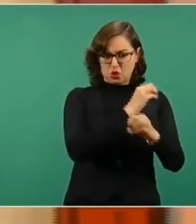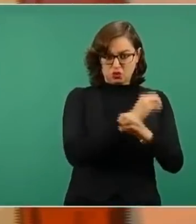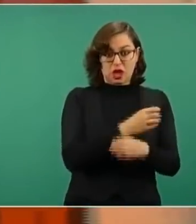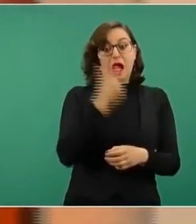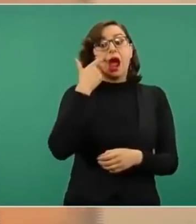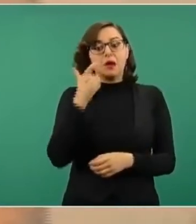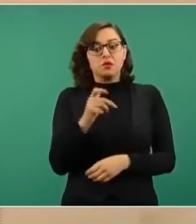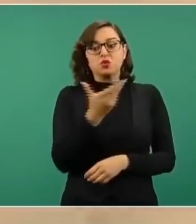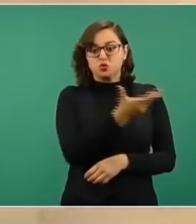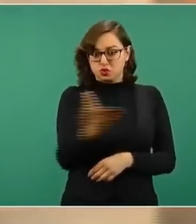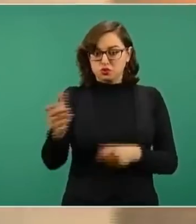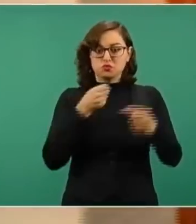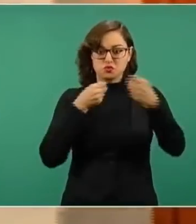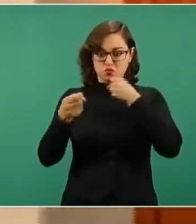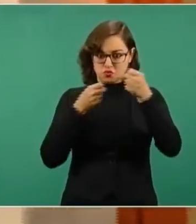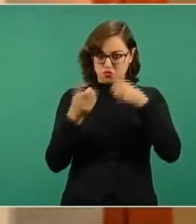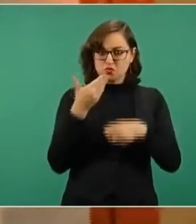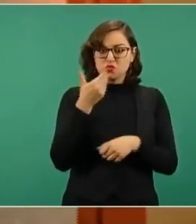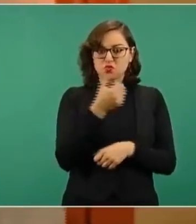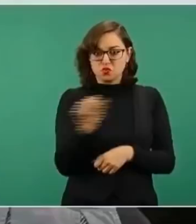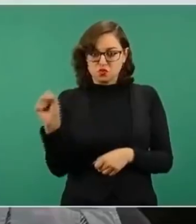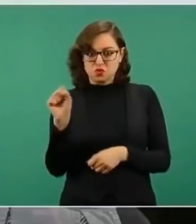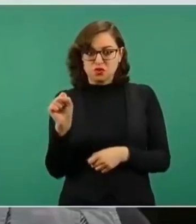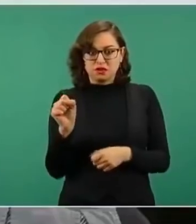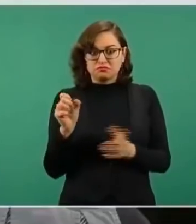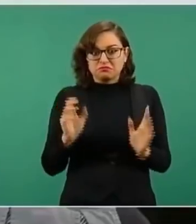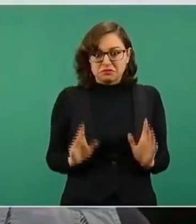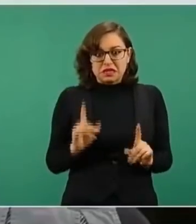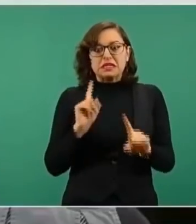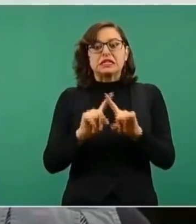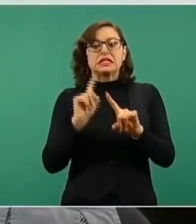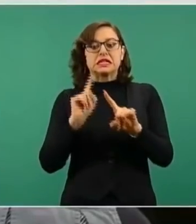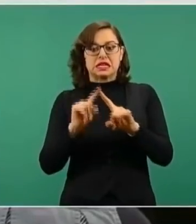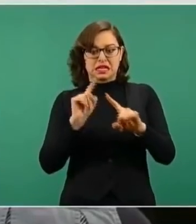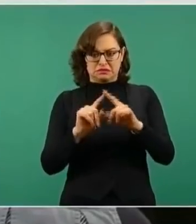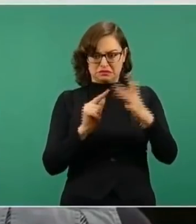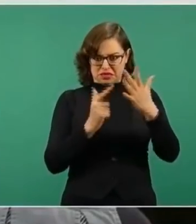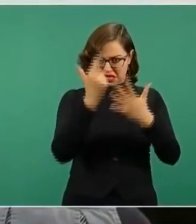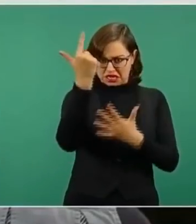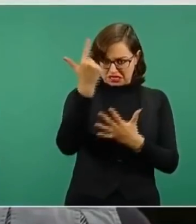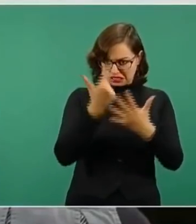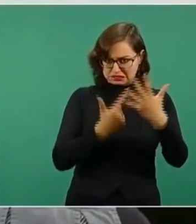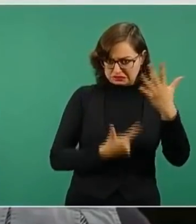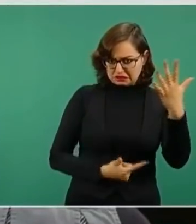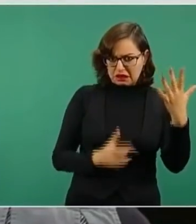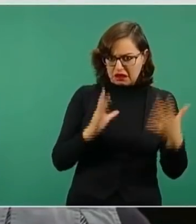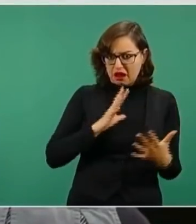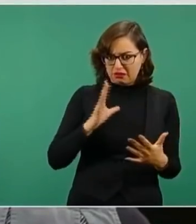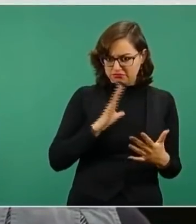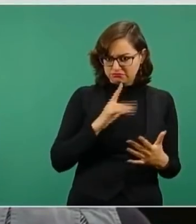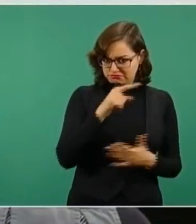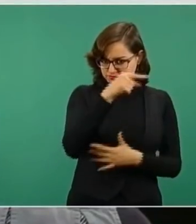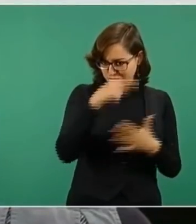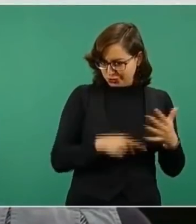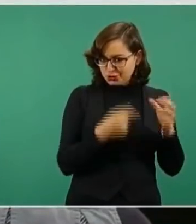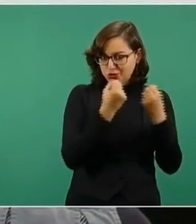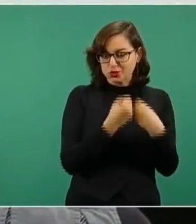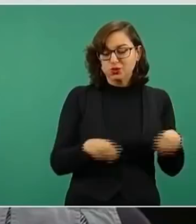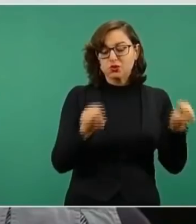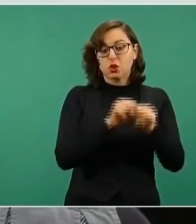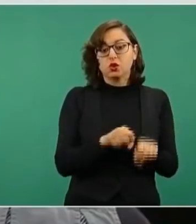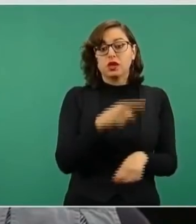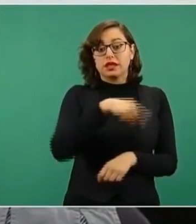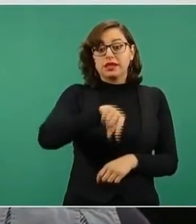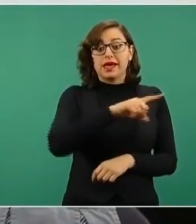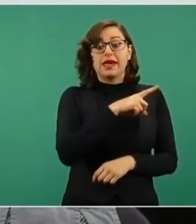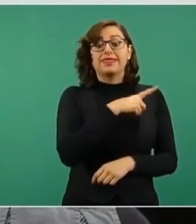son muy buenos en esos, ven a quién sacamos, que también están en los socios estos. Estas tiendas pagarían